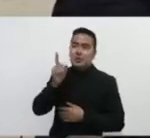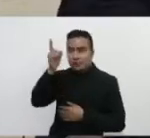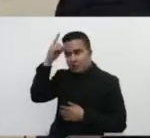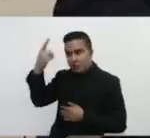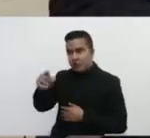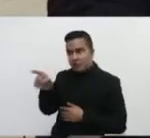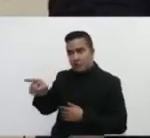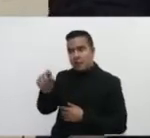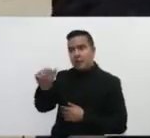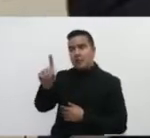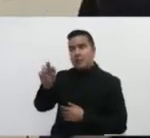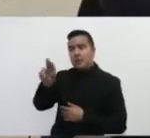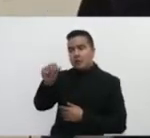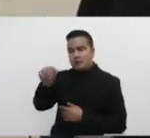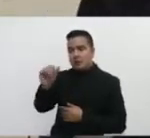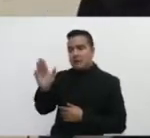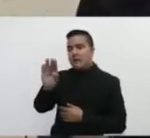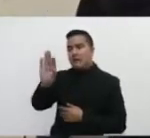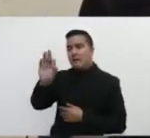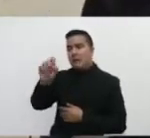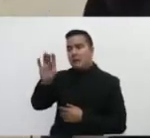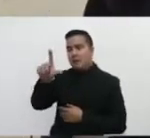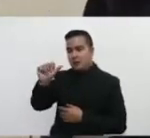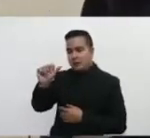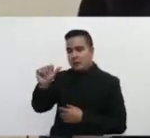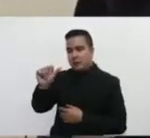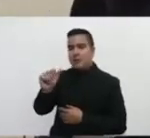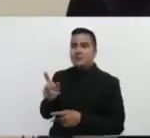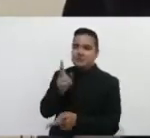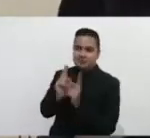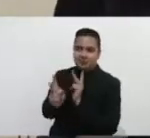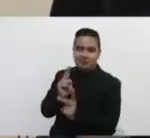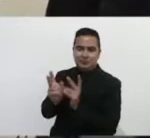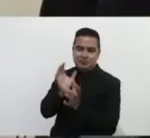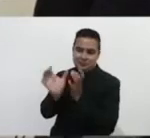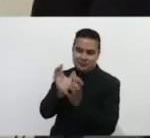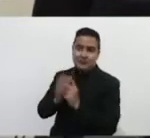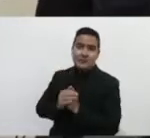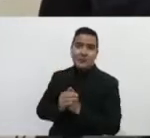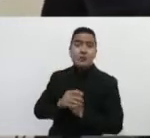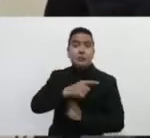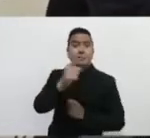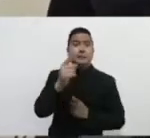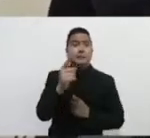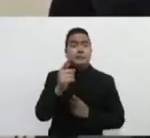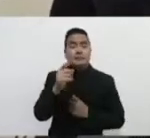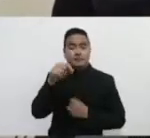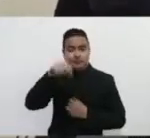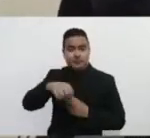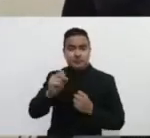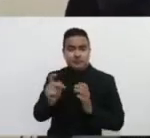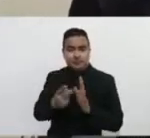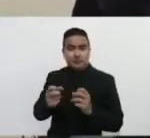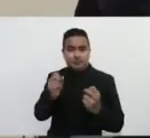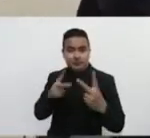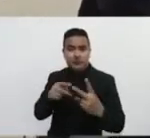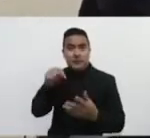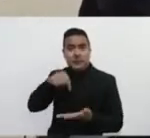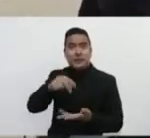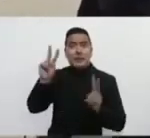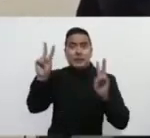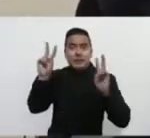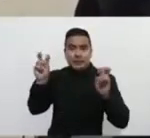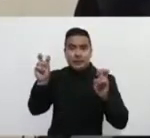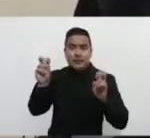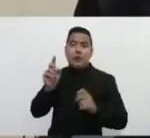platicando con la doctora Adriana Favela Herrera, consejera del Instituto Nacional Electoral. No se vaya, regresamos. Estamos hablando del tema